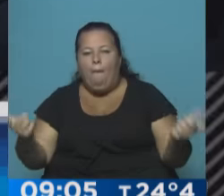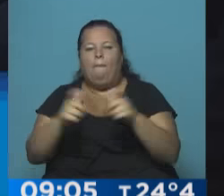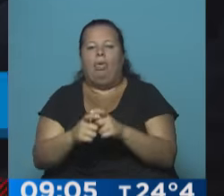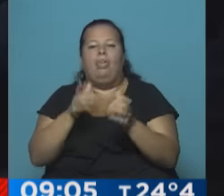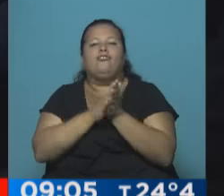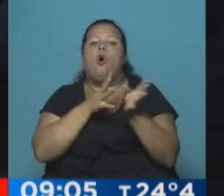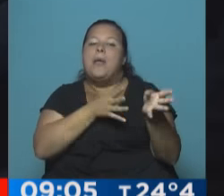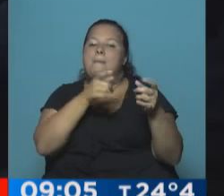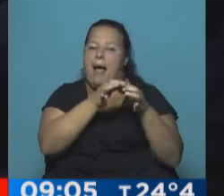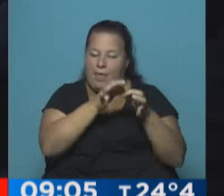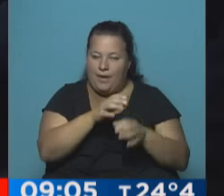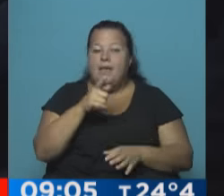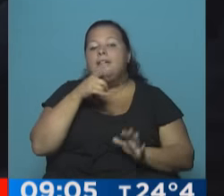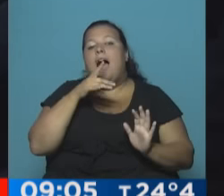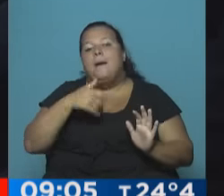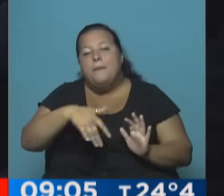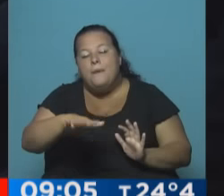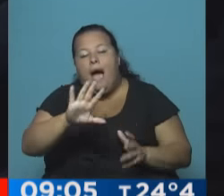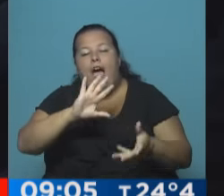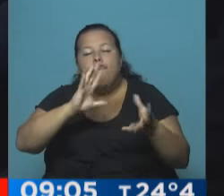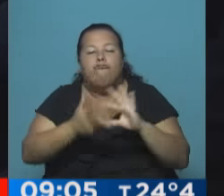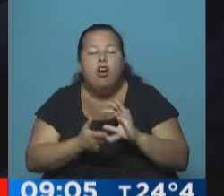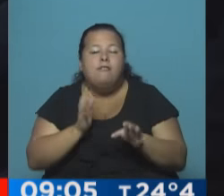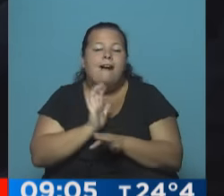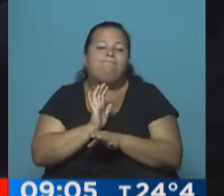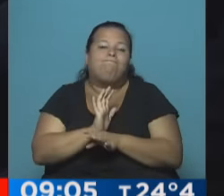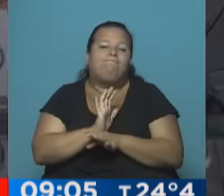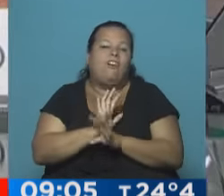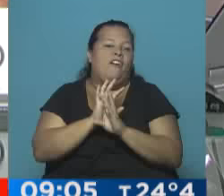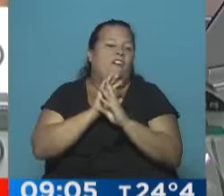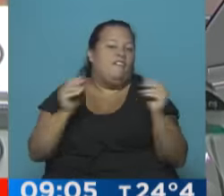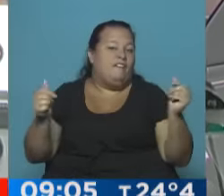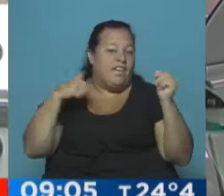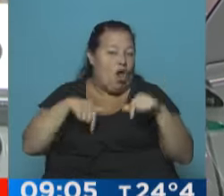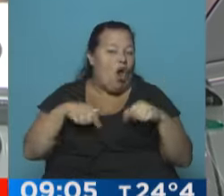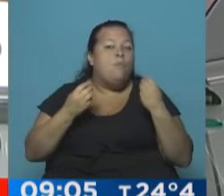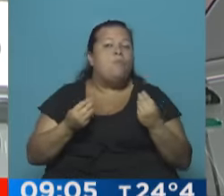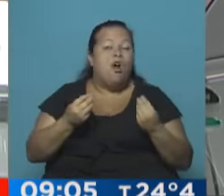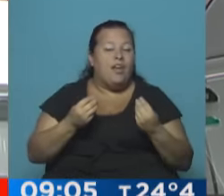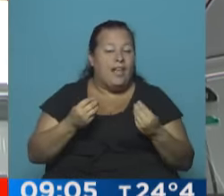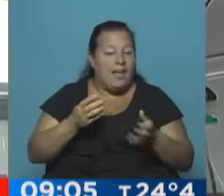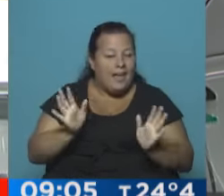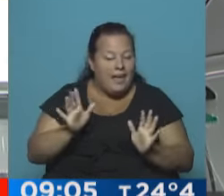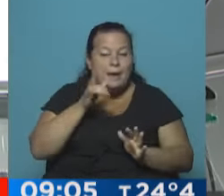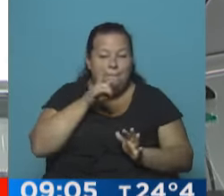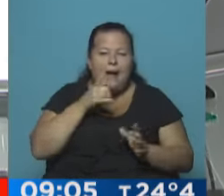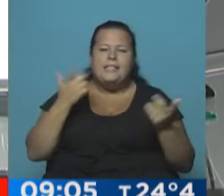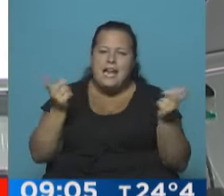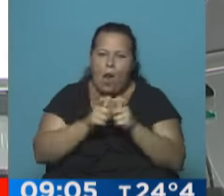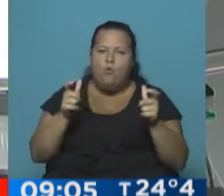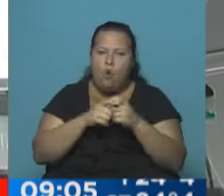evidentemente habrá que esperar alguna suerte de de cierre de la jornada porque evidentemente va a haber muchas